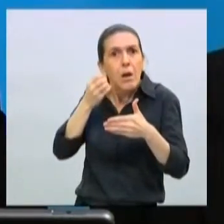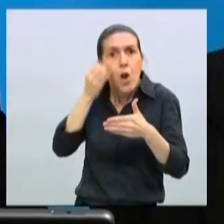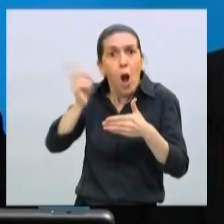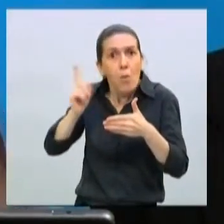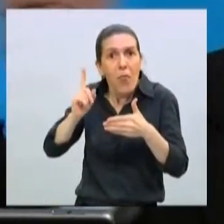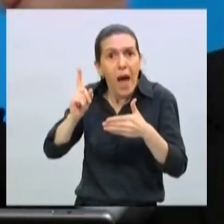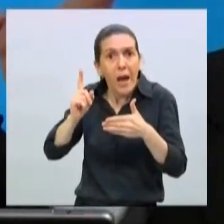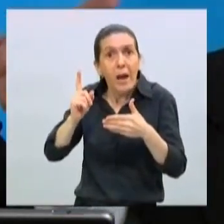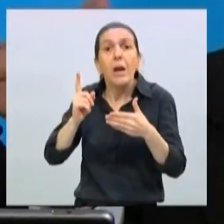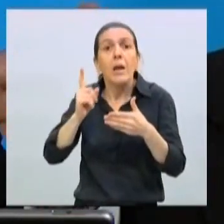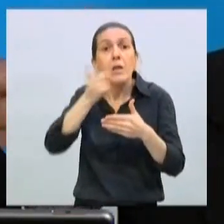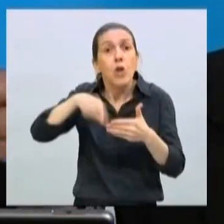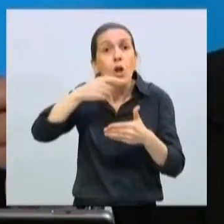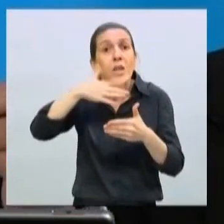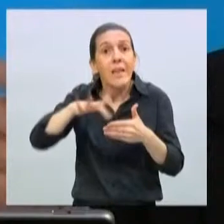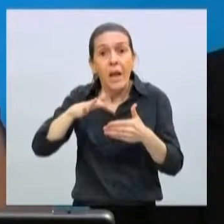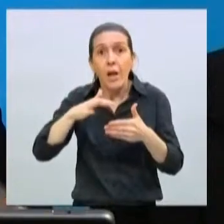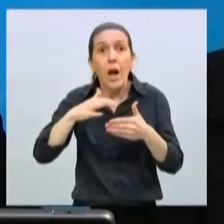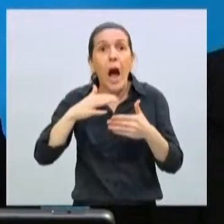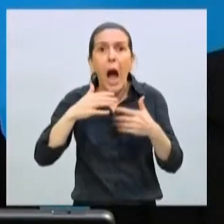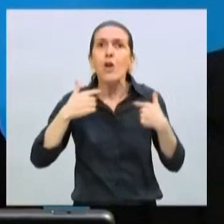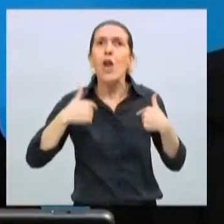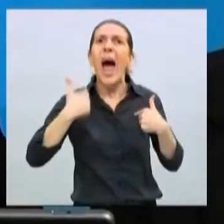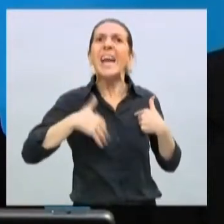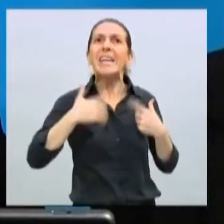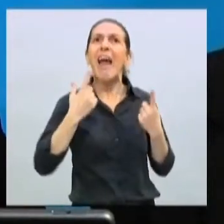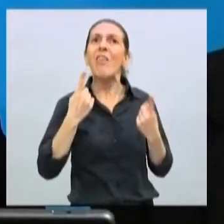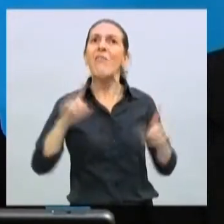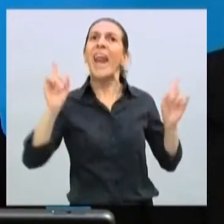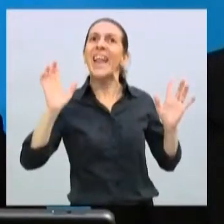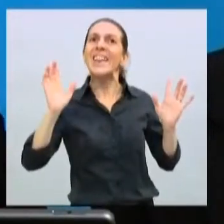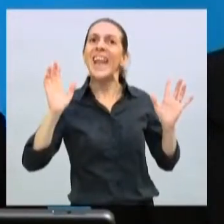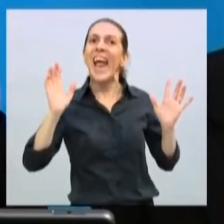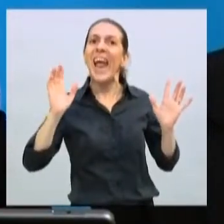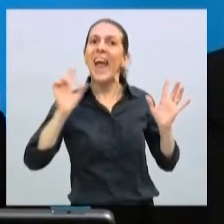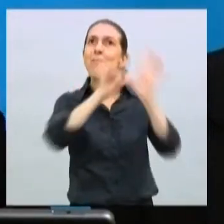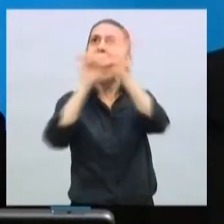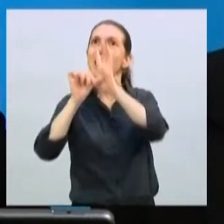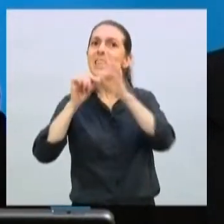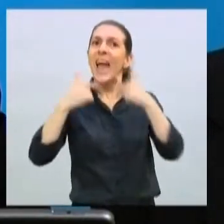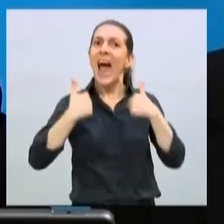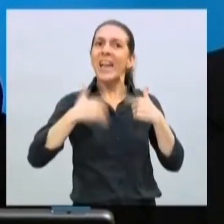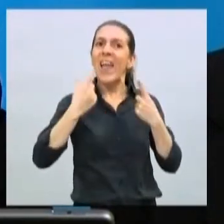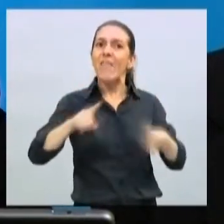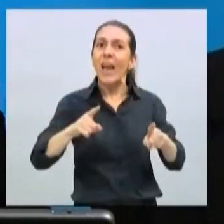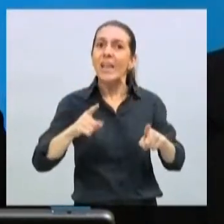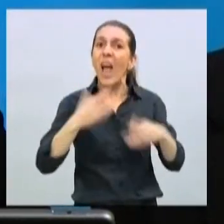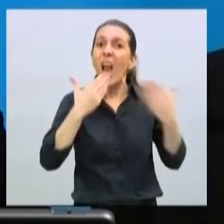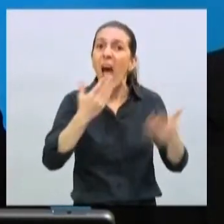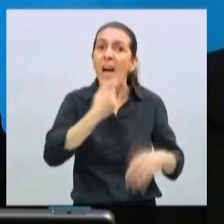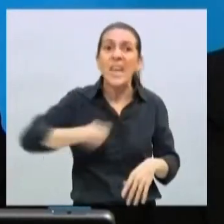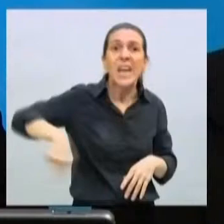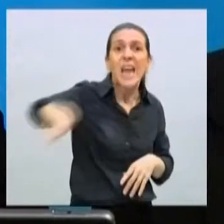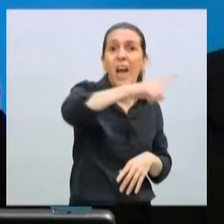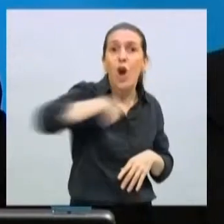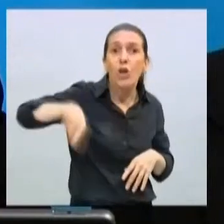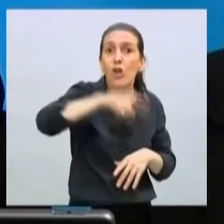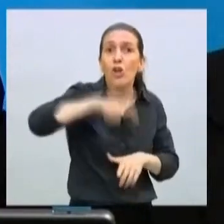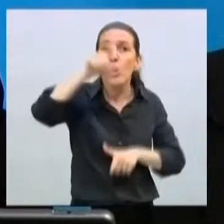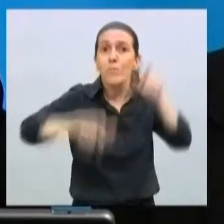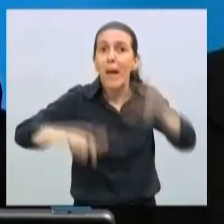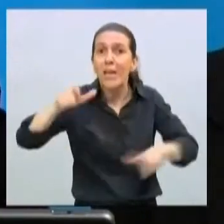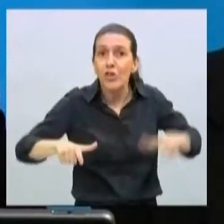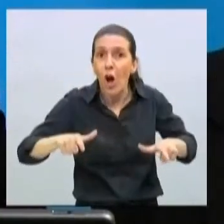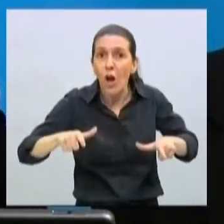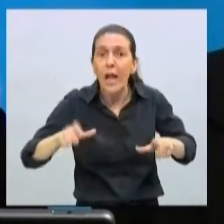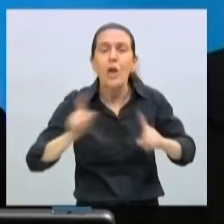esto que nos hace diferentes es lo que hicimos nosotros como argentinos, no un gobierno o